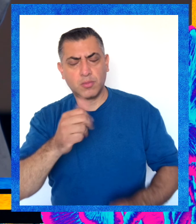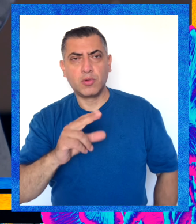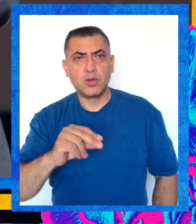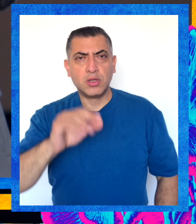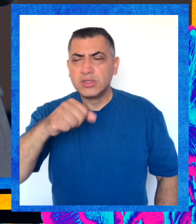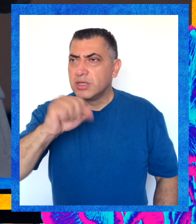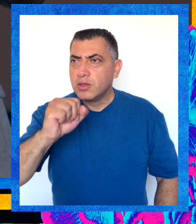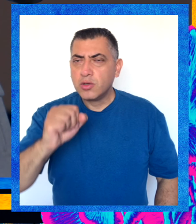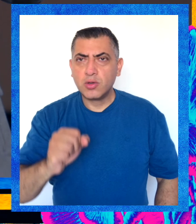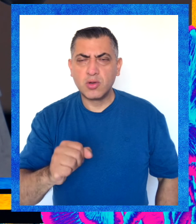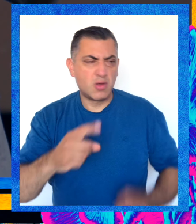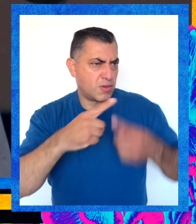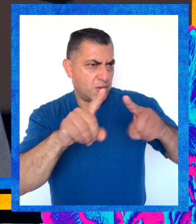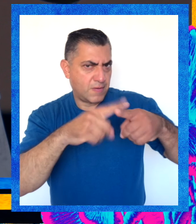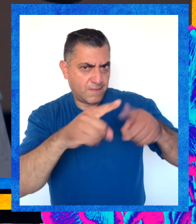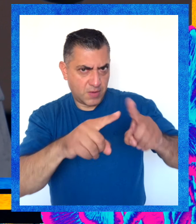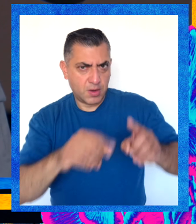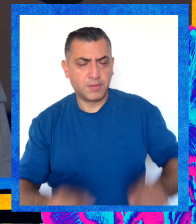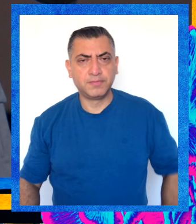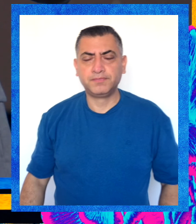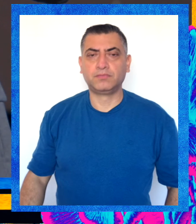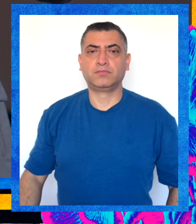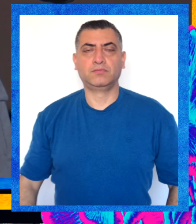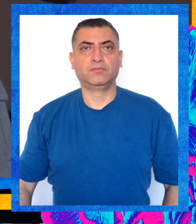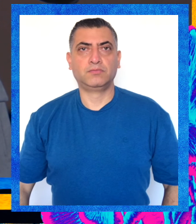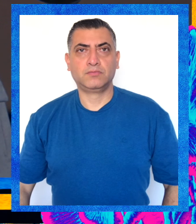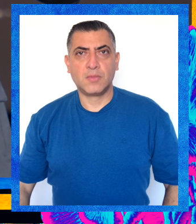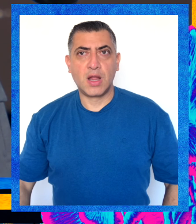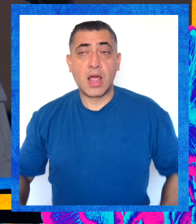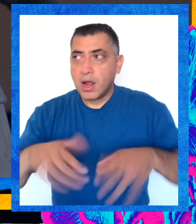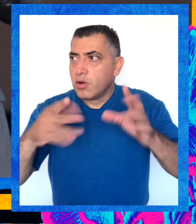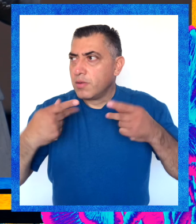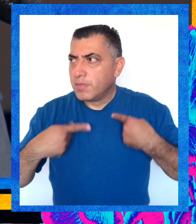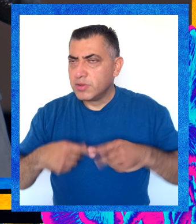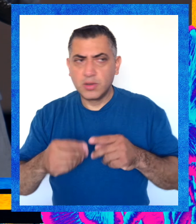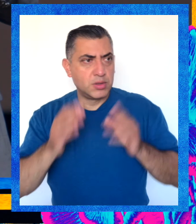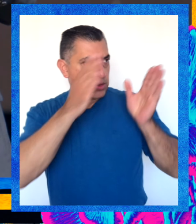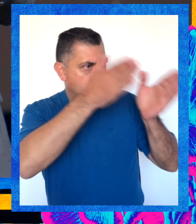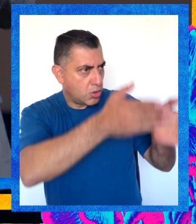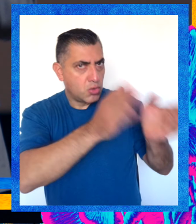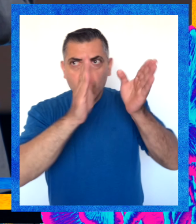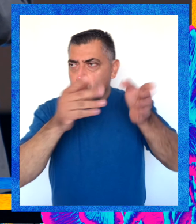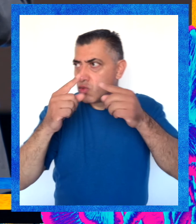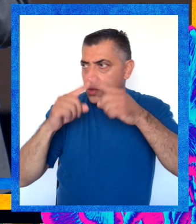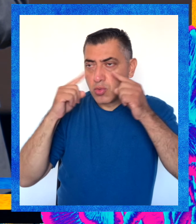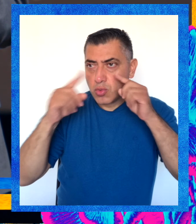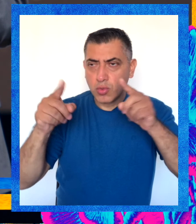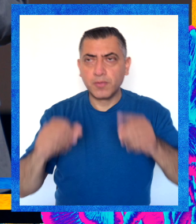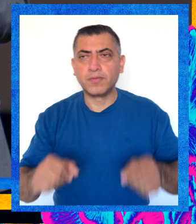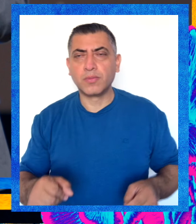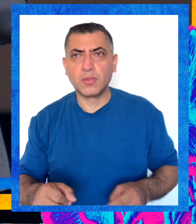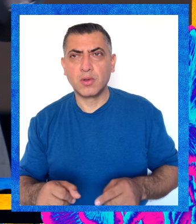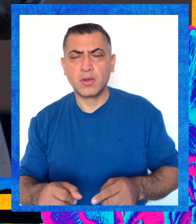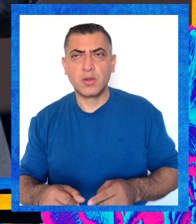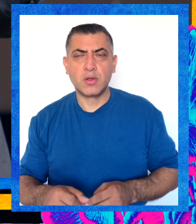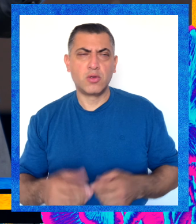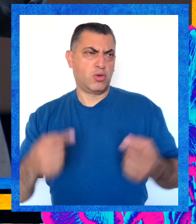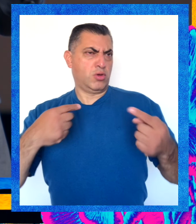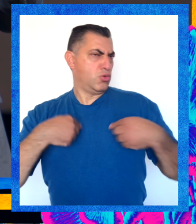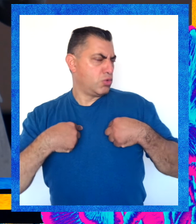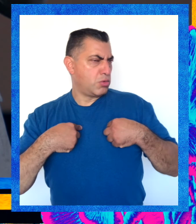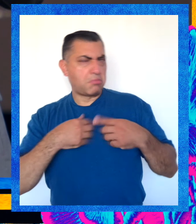simplemente son distintas ojo porque a lo mejor algunos que están acá piensen o algunos que nos están viendo a través de nuestra iglesia virtual piensa en